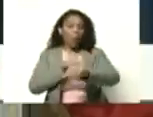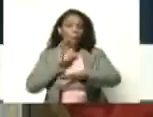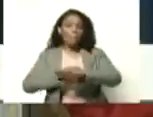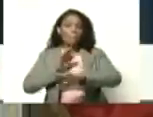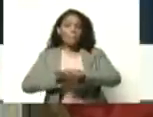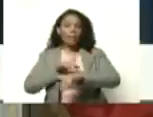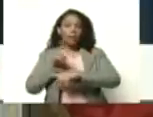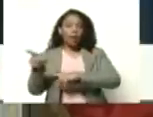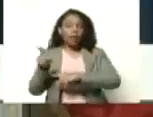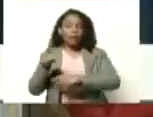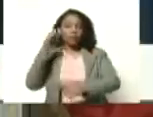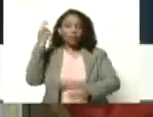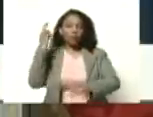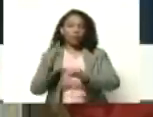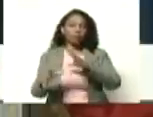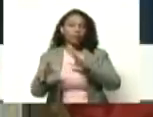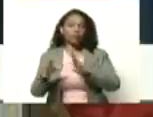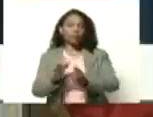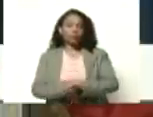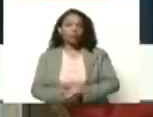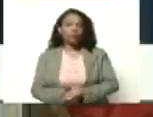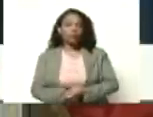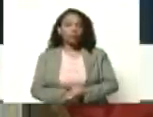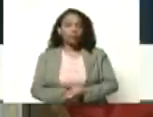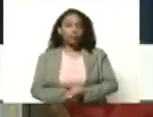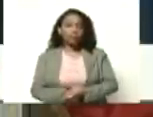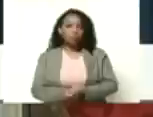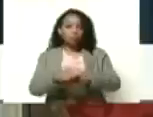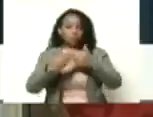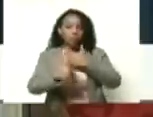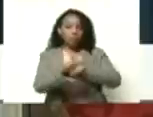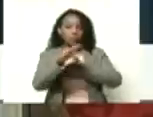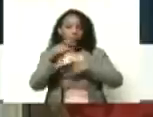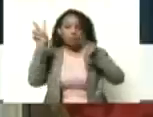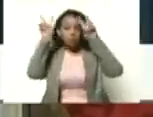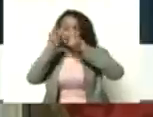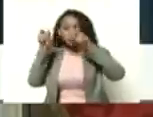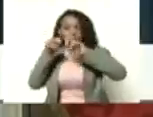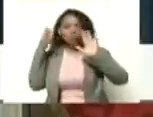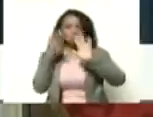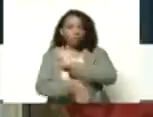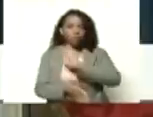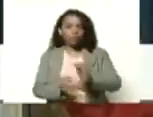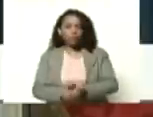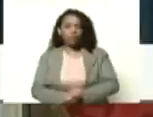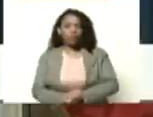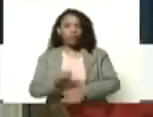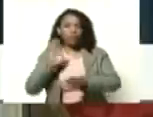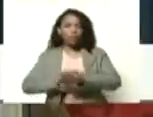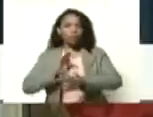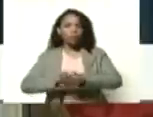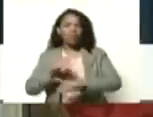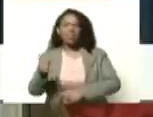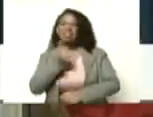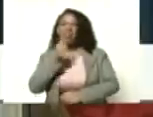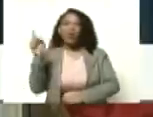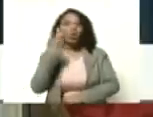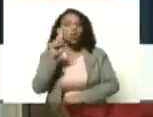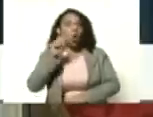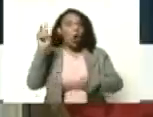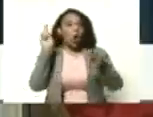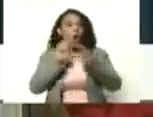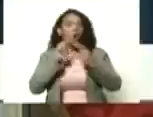esta lamentable tragedia del avance de la investigación porque quienes no conocen la materia